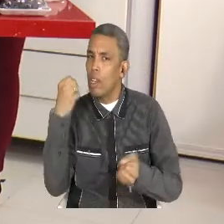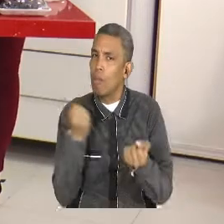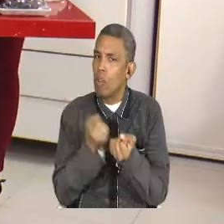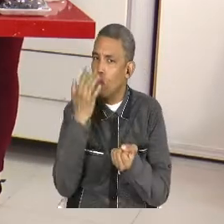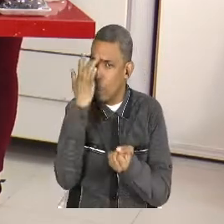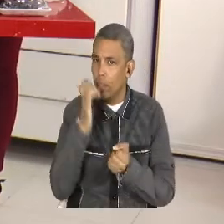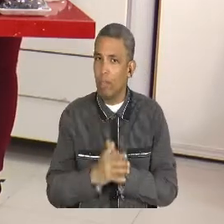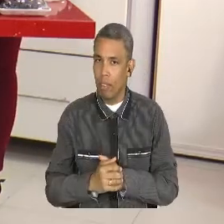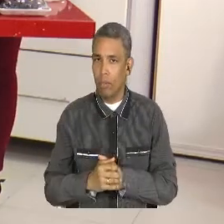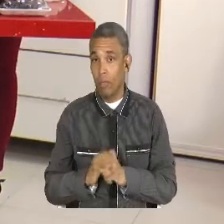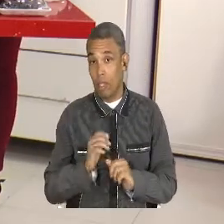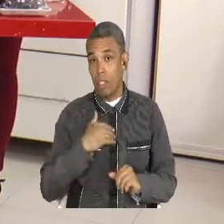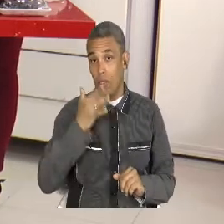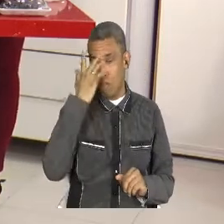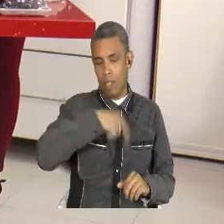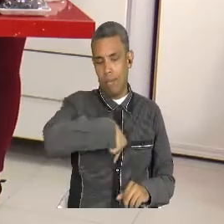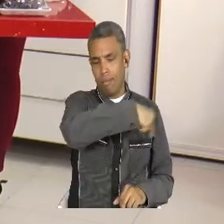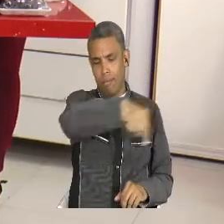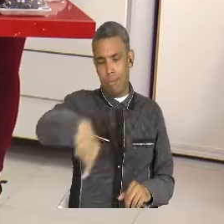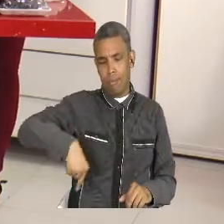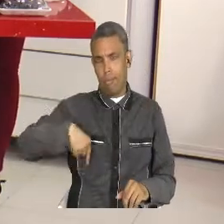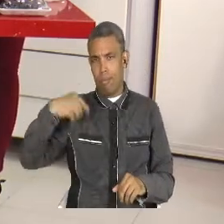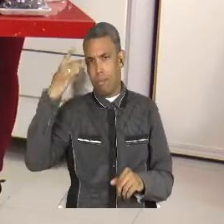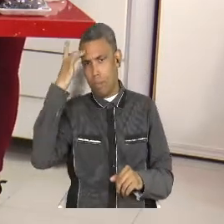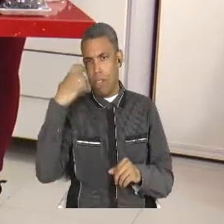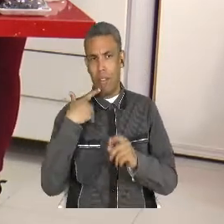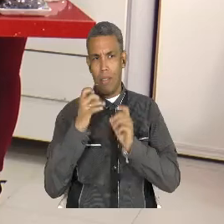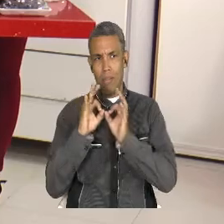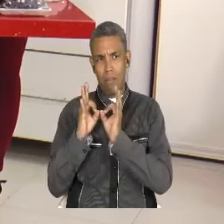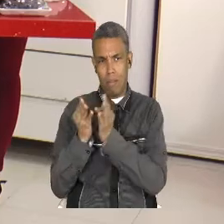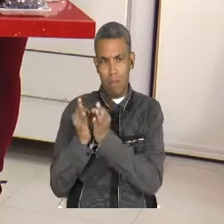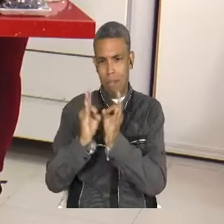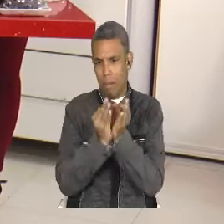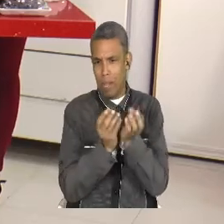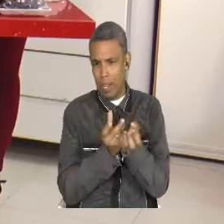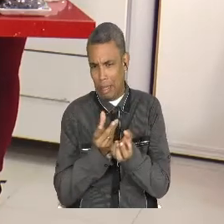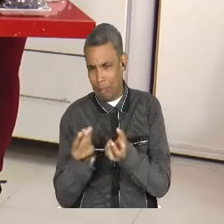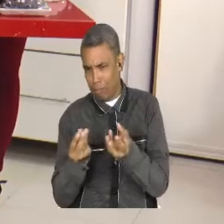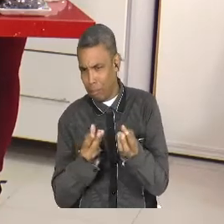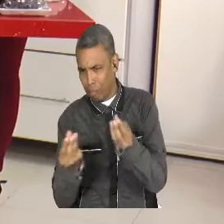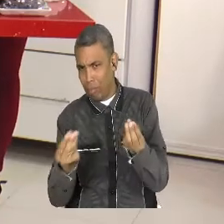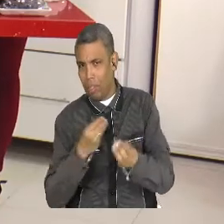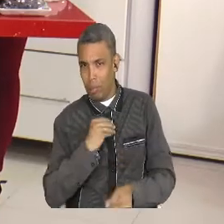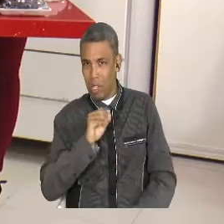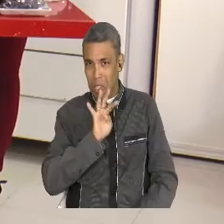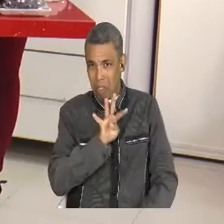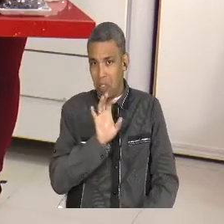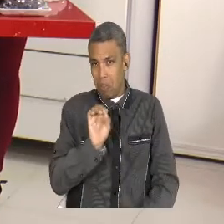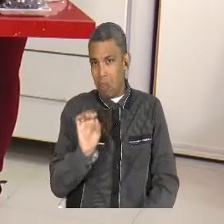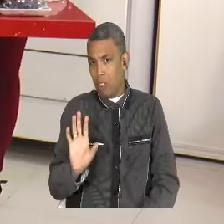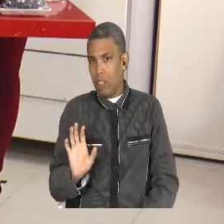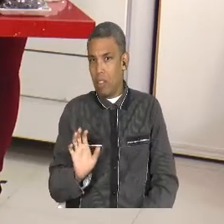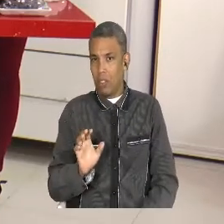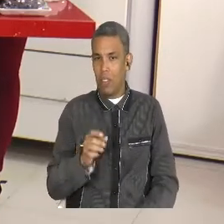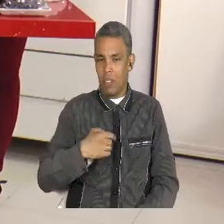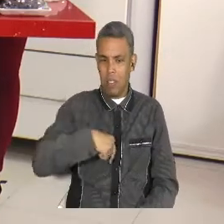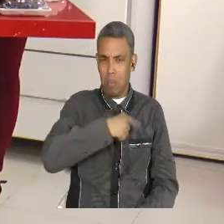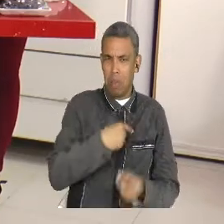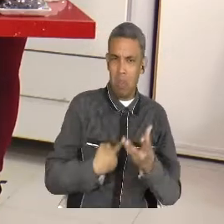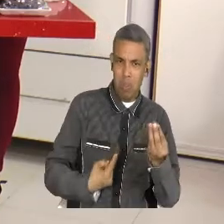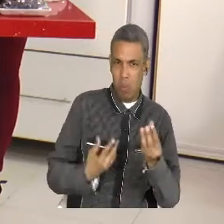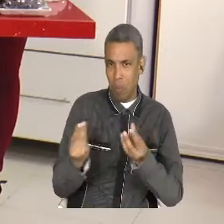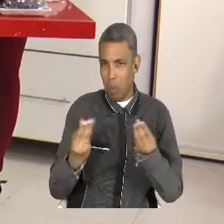de 400 familias humildes, ¿no? De Barranca Bermeja, donde conseguimos allá el sustento para todos